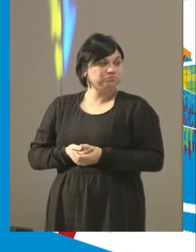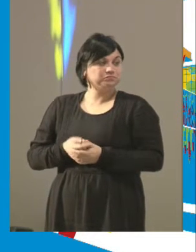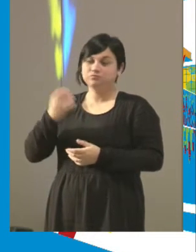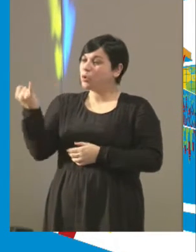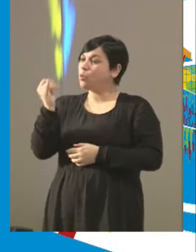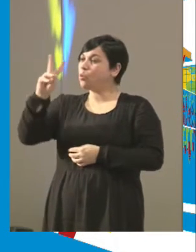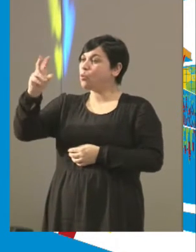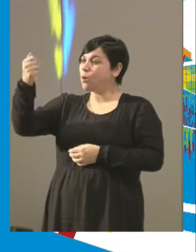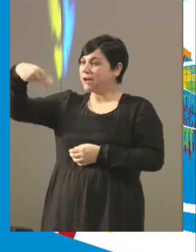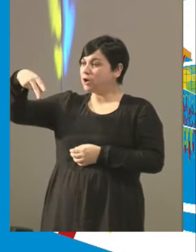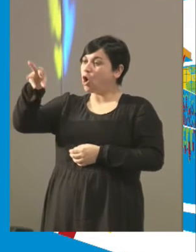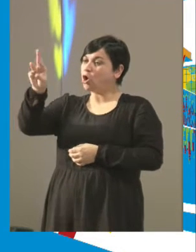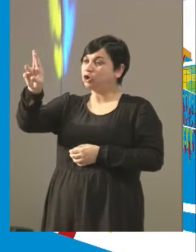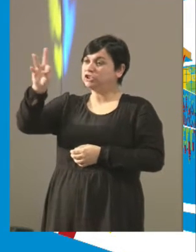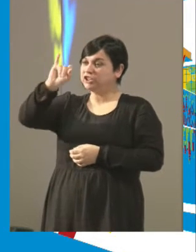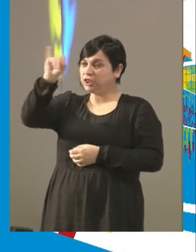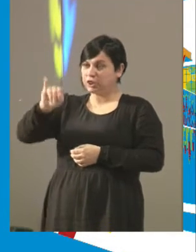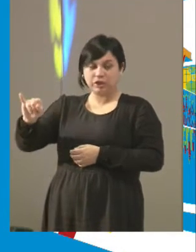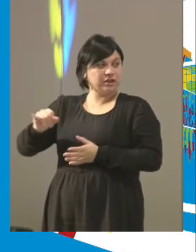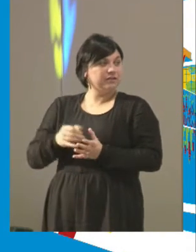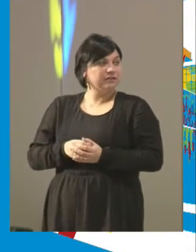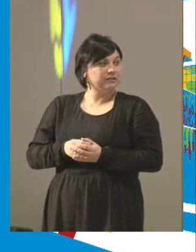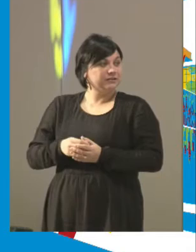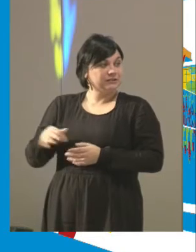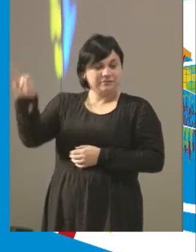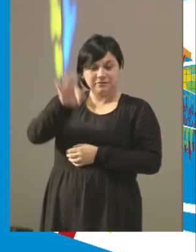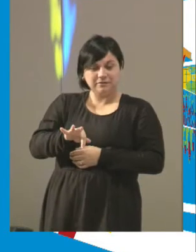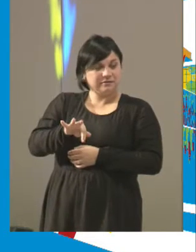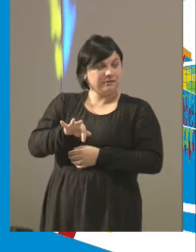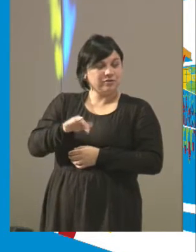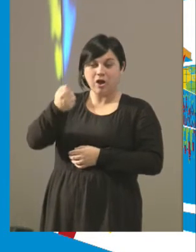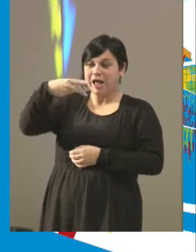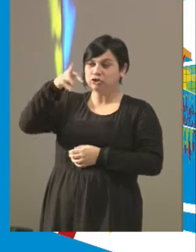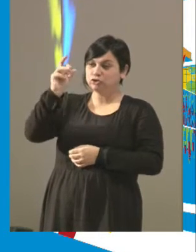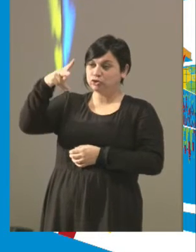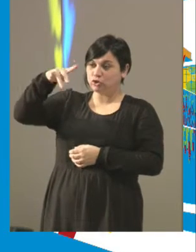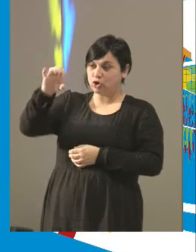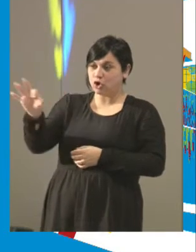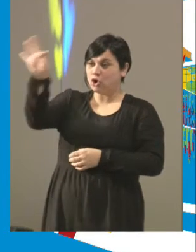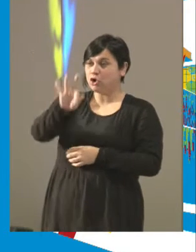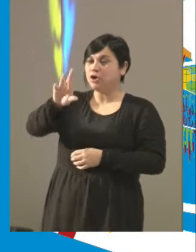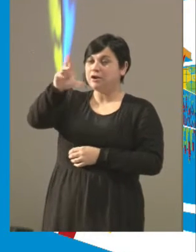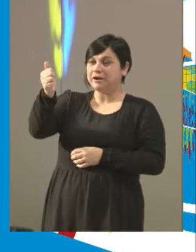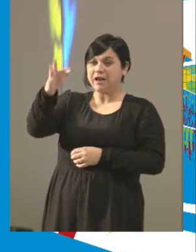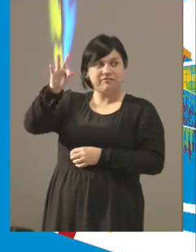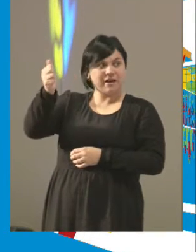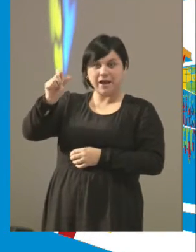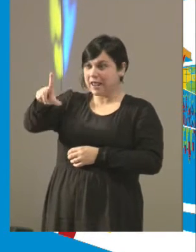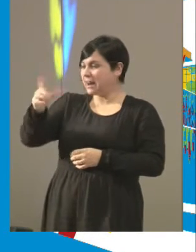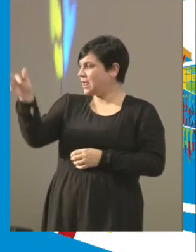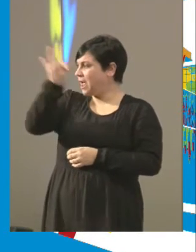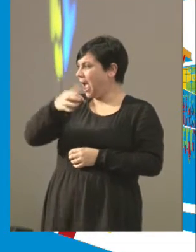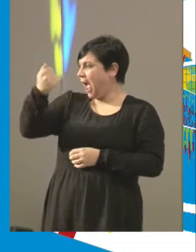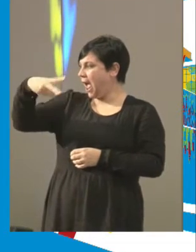Juan Ortiz. Bueno, primero tenemos aquí a Juan, Antonio, Rafael y Diana, ¿vale?